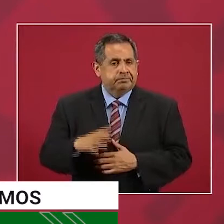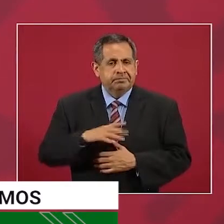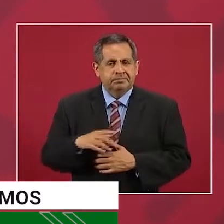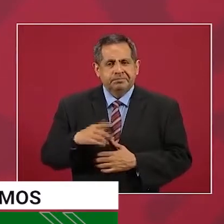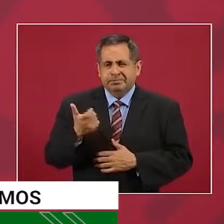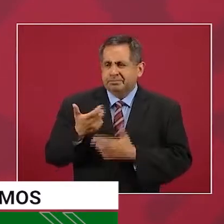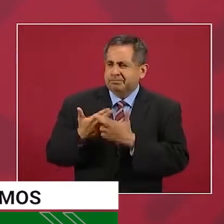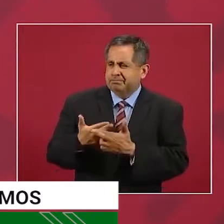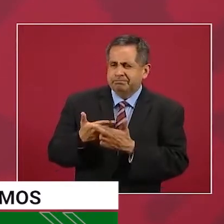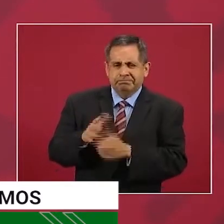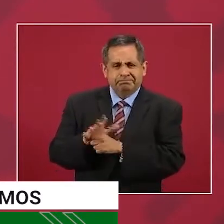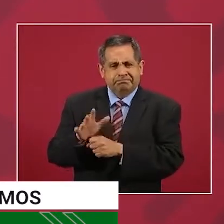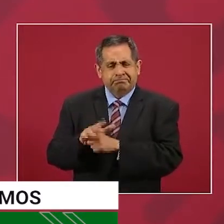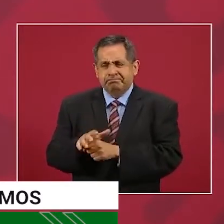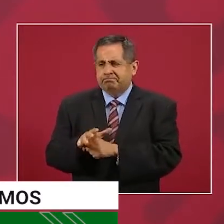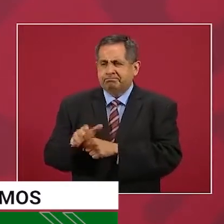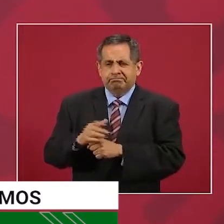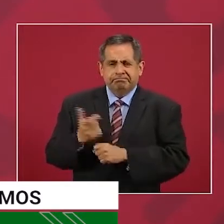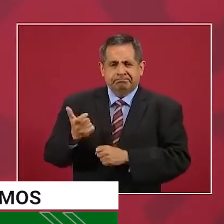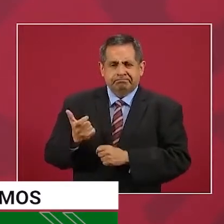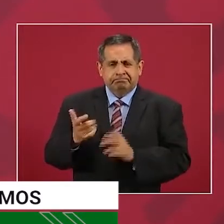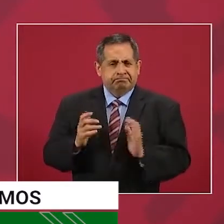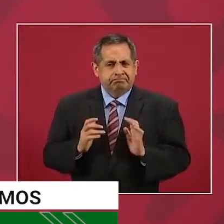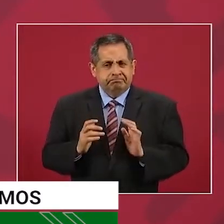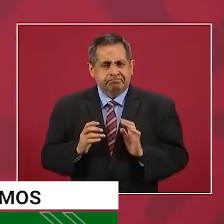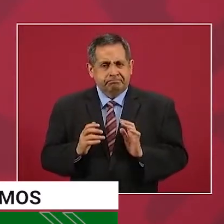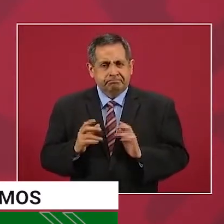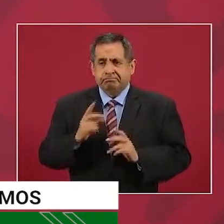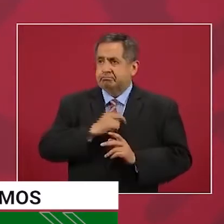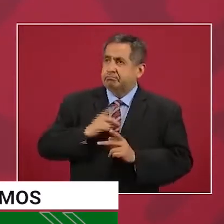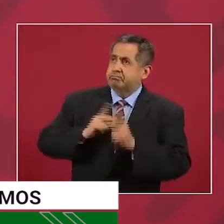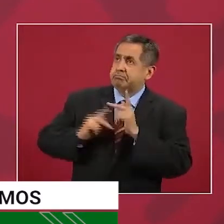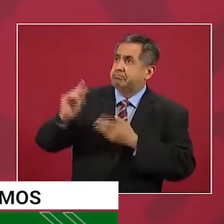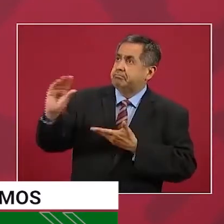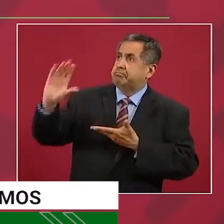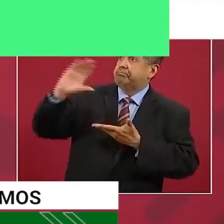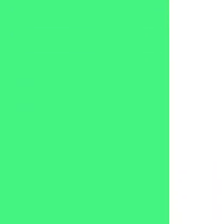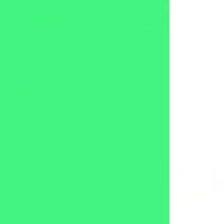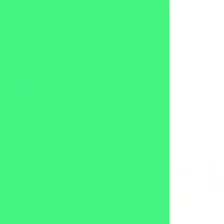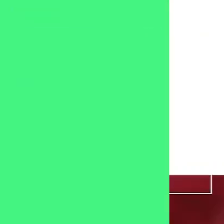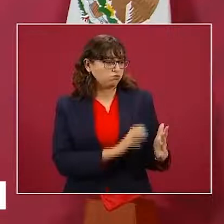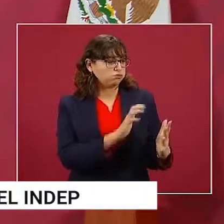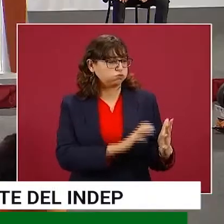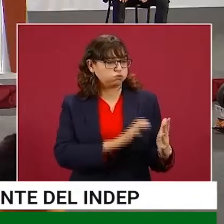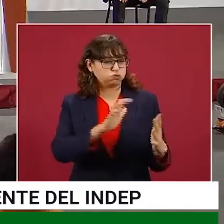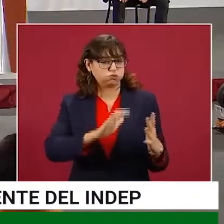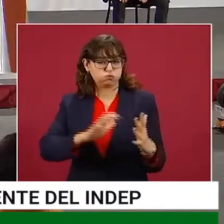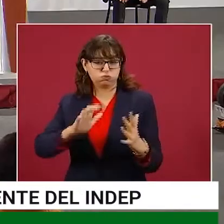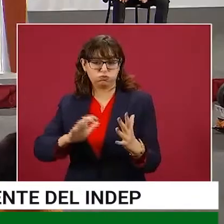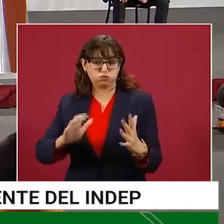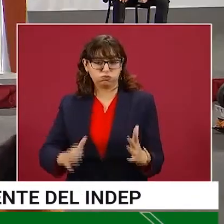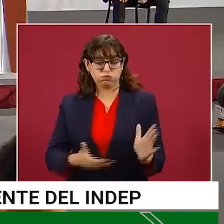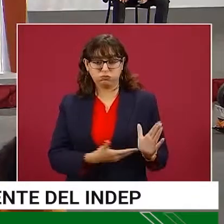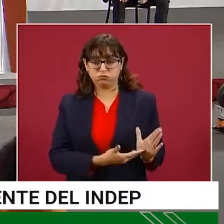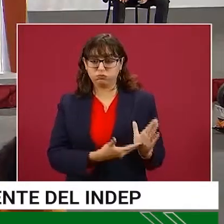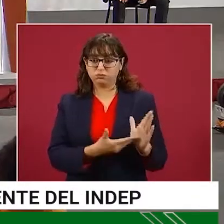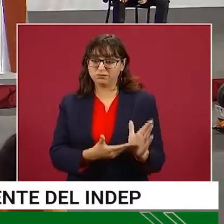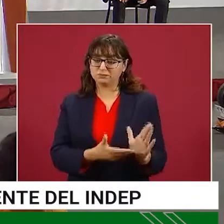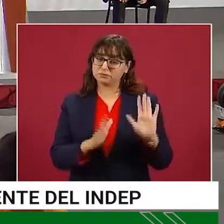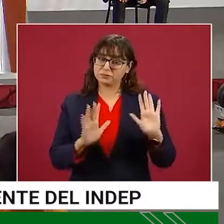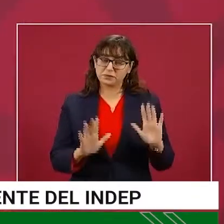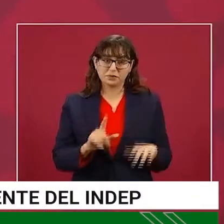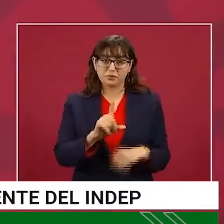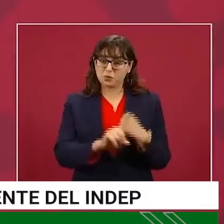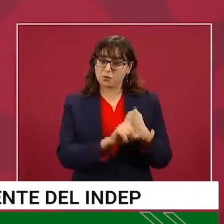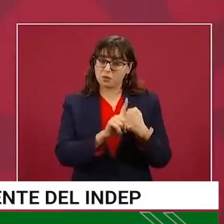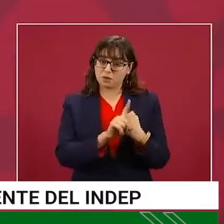finanzas públicas sanas, no va a haber deuda adicional. El presidente confirmó la noticia de